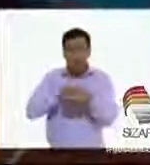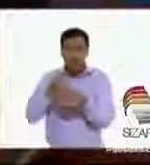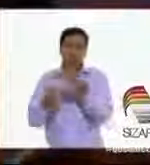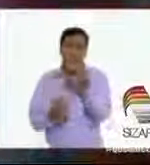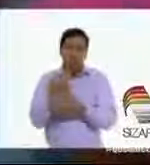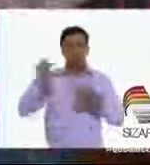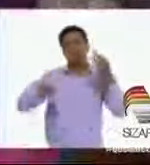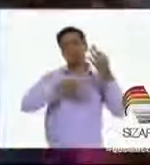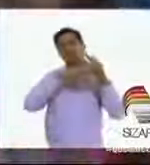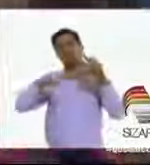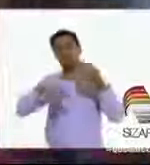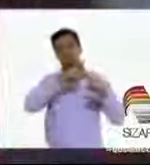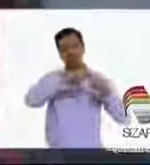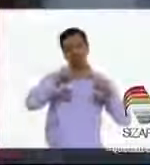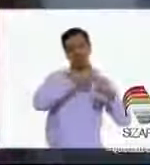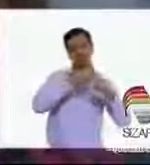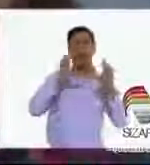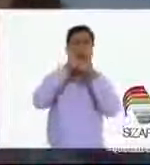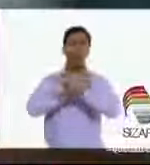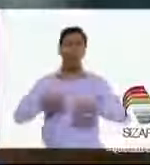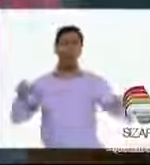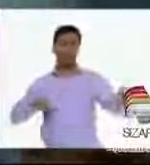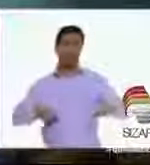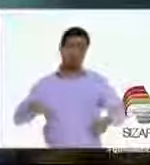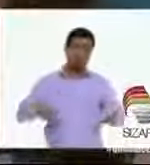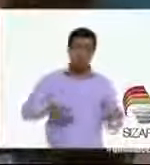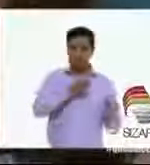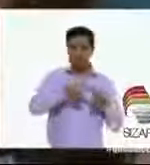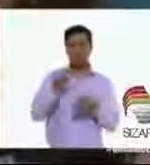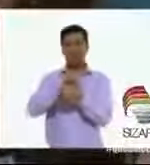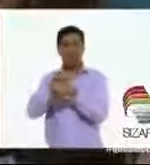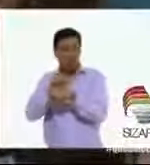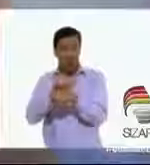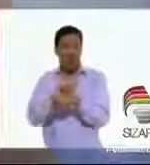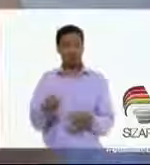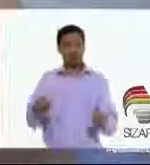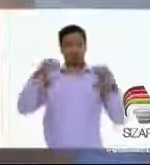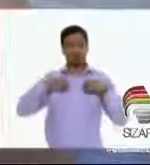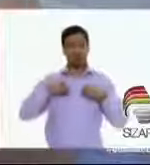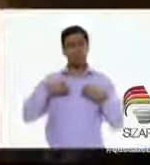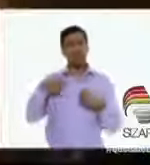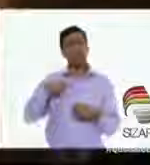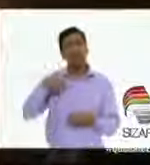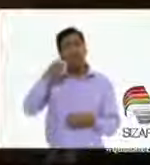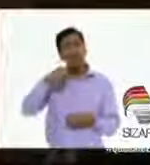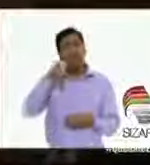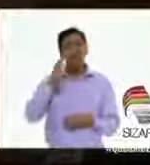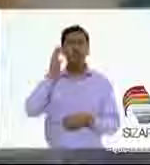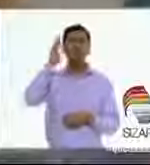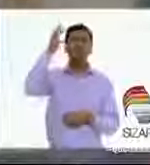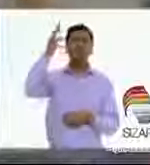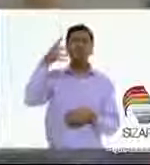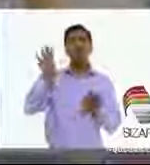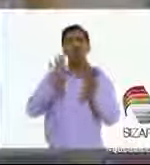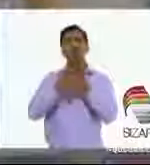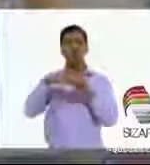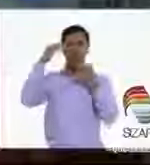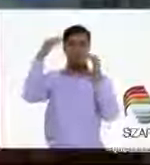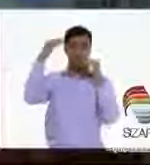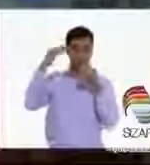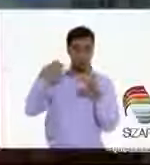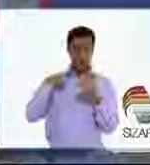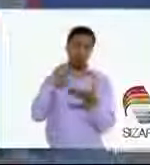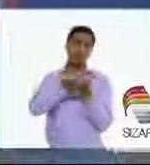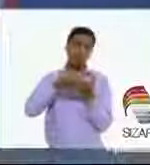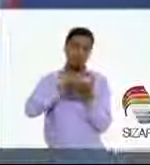tocar violín, cantar, actuar. La verdad, siempre pensé que me convertiría en escritora o hasta delegada